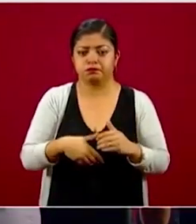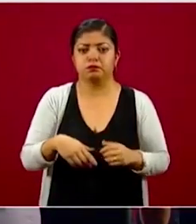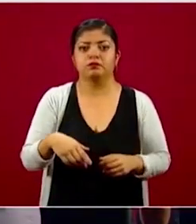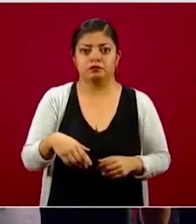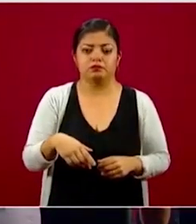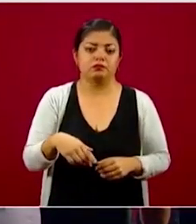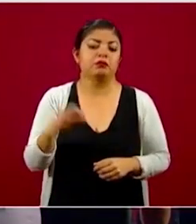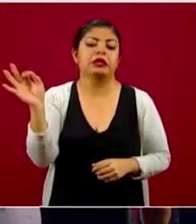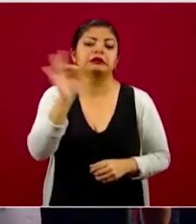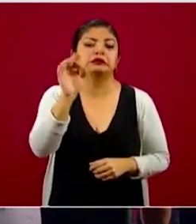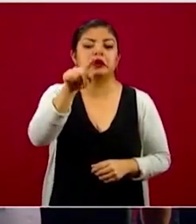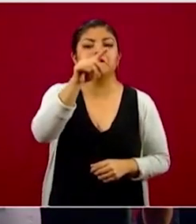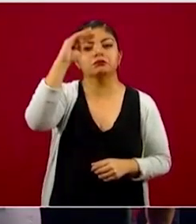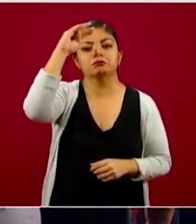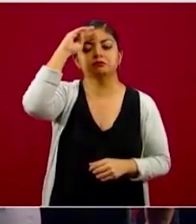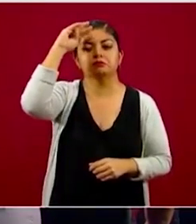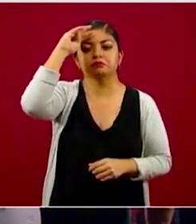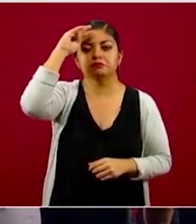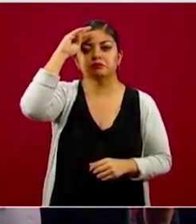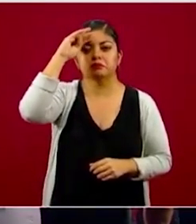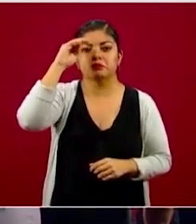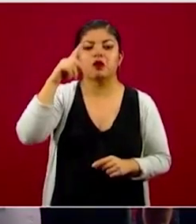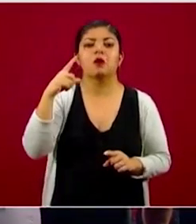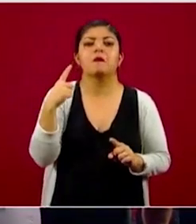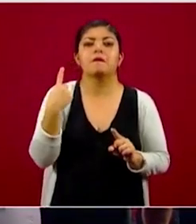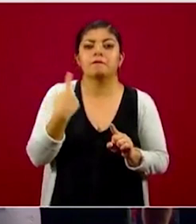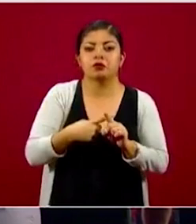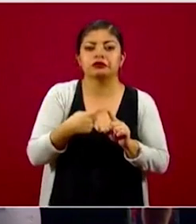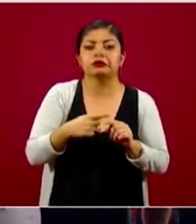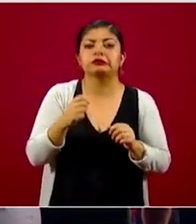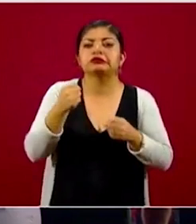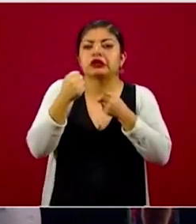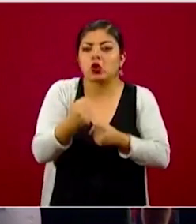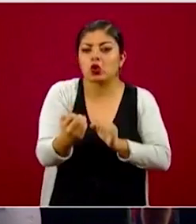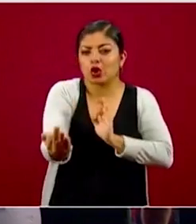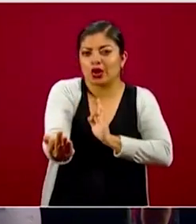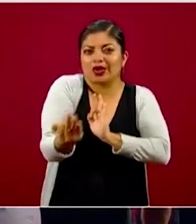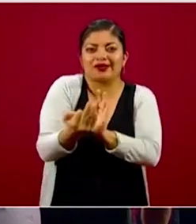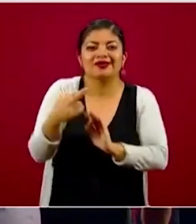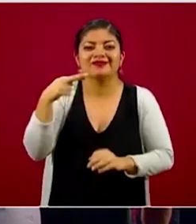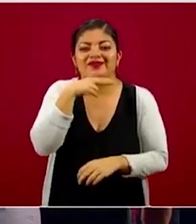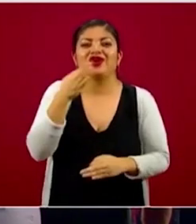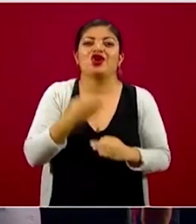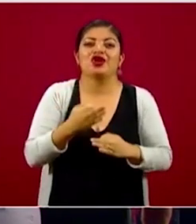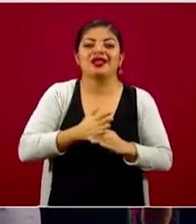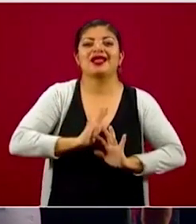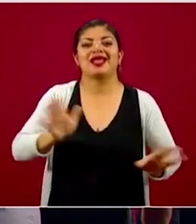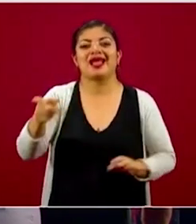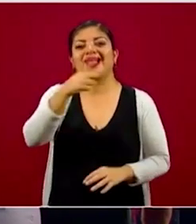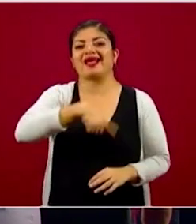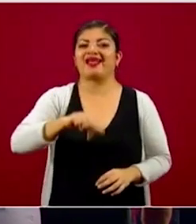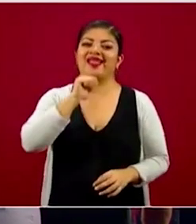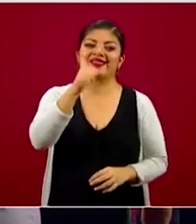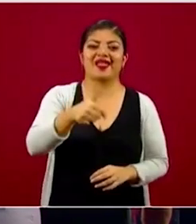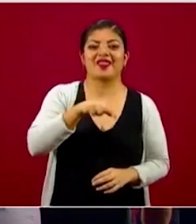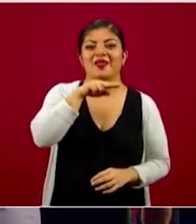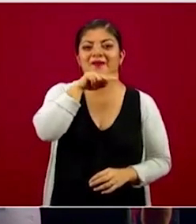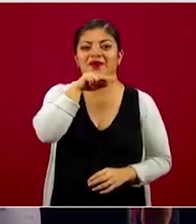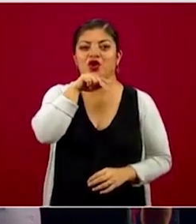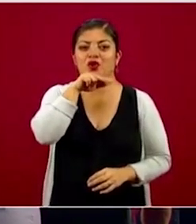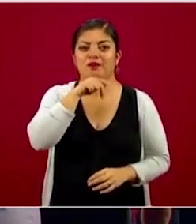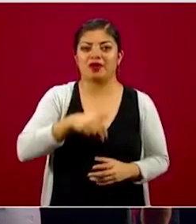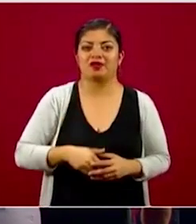podría pensar que positivo hubiéramos tenido una epidemia muy corta ya hoy estaríamos despreocupadas despreocupados